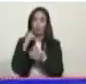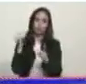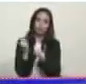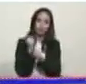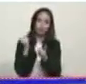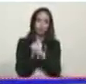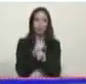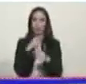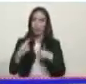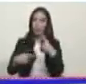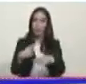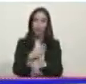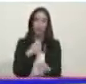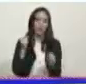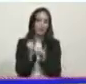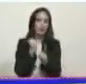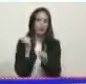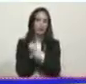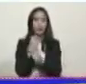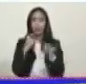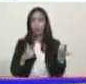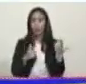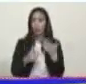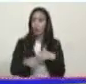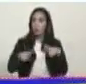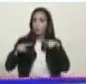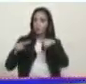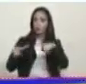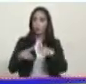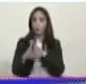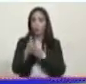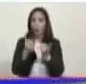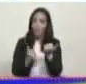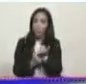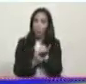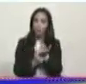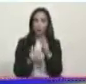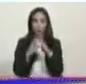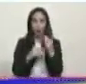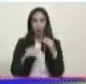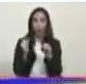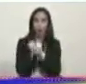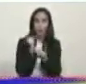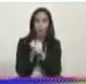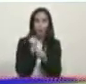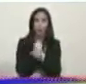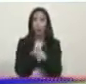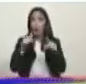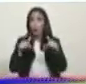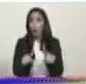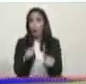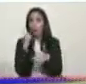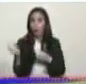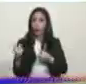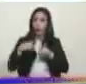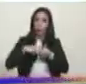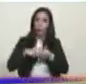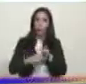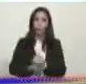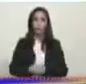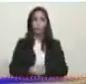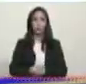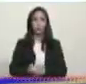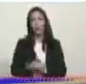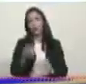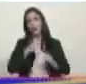el trabajo diario. Así que es un reconocimiento y una reivindicación a la lucha de los transportistas que hoy se está incorporando a este vértice a la Gran